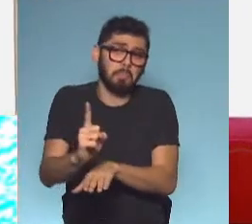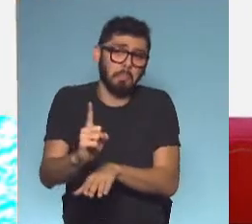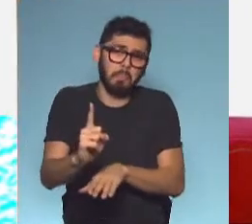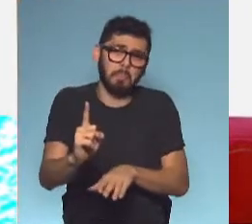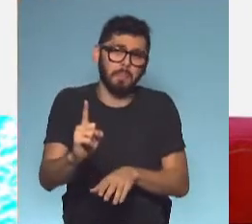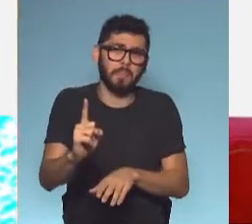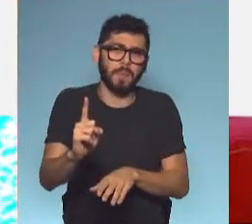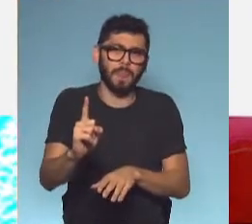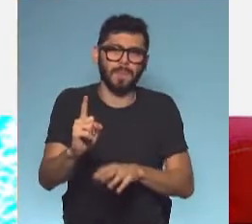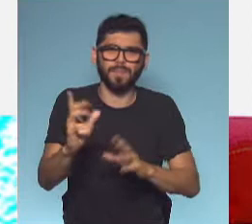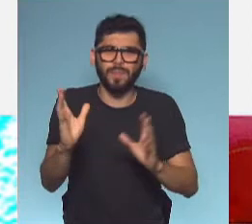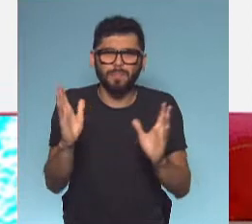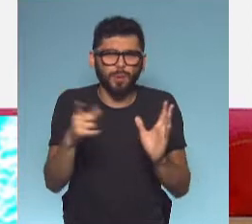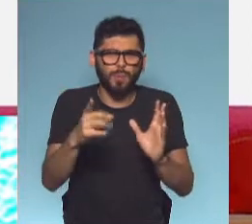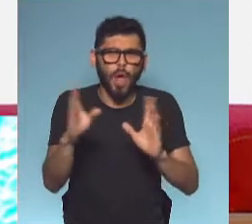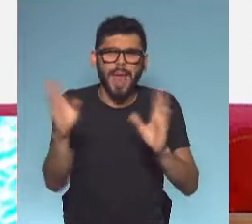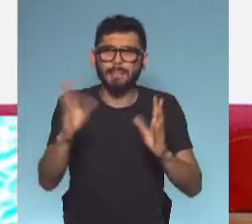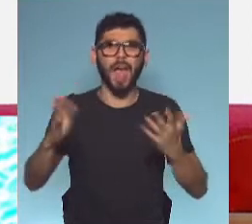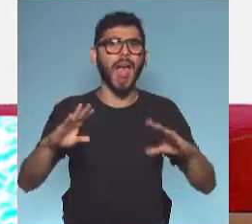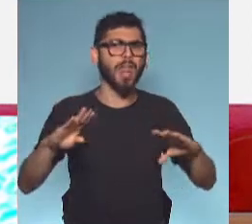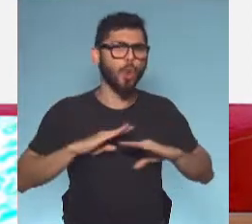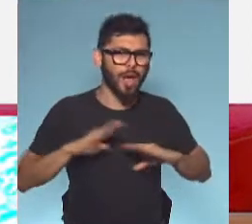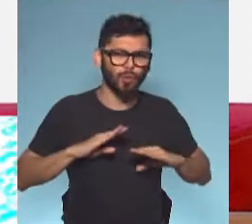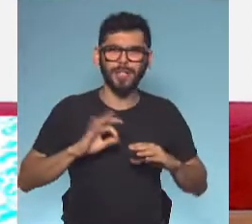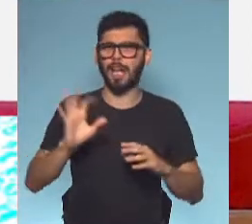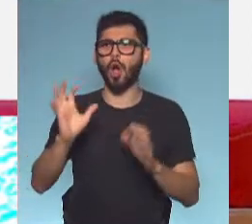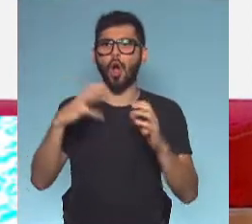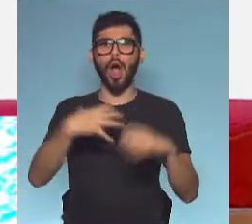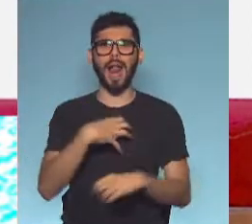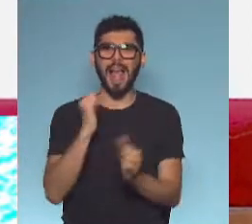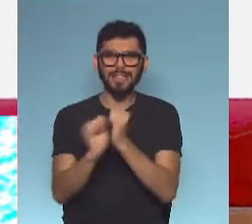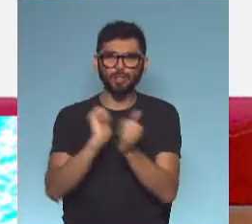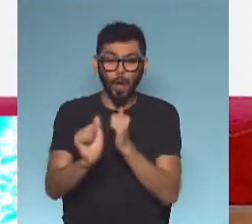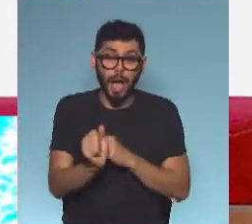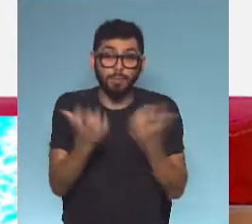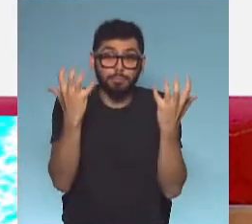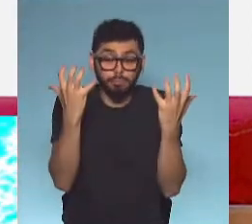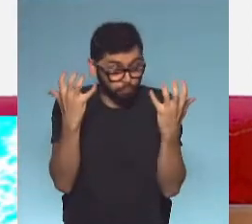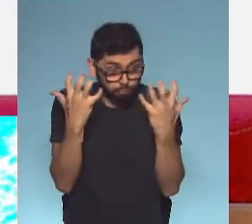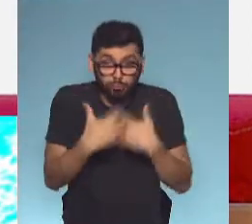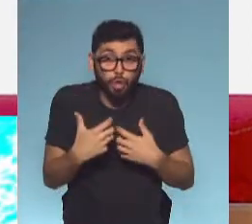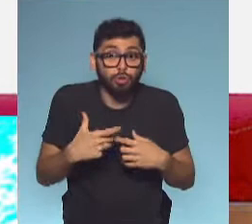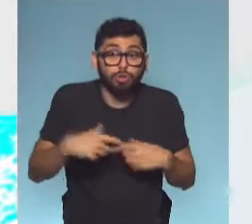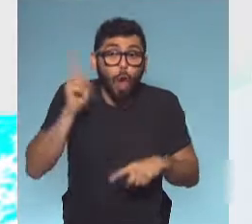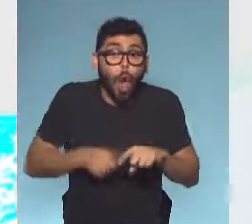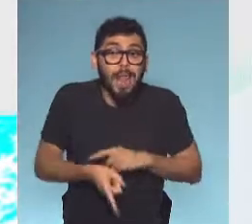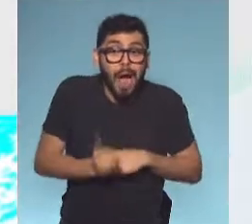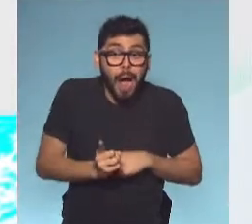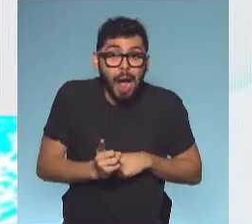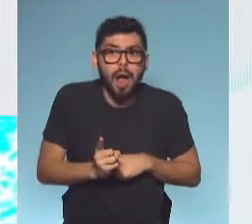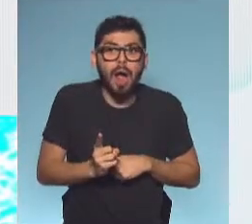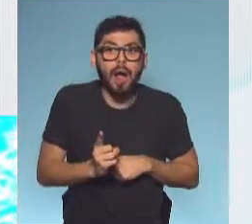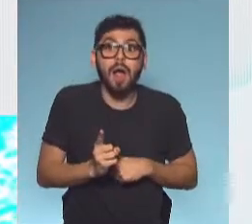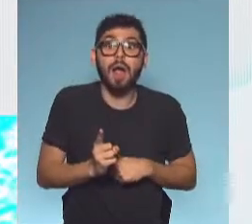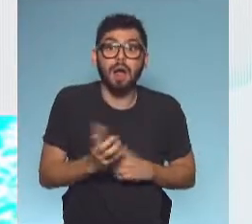sea, estás en educación física, en clase de historia y tenés erección tipo todo el tiempo. Sí, eso está